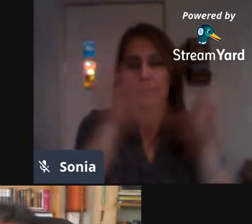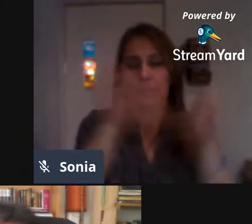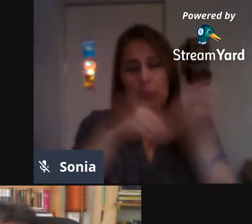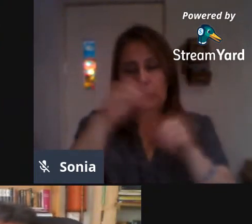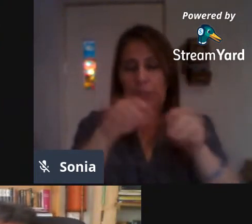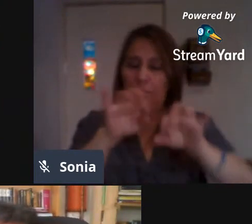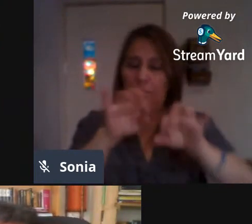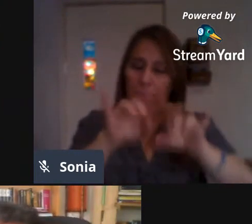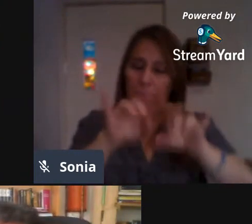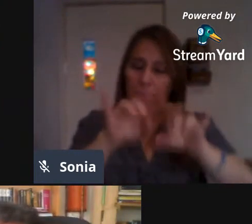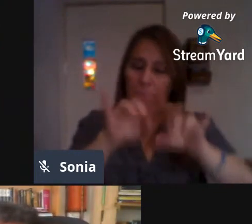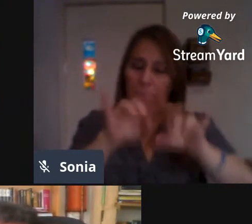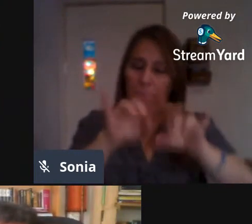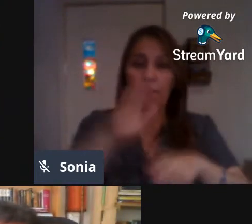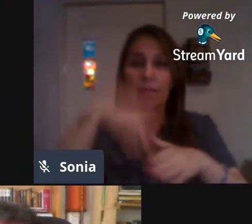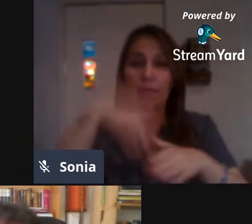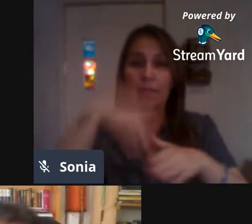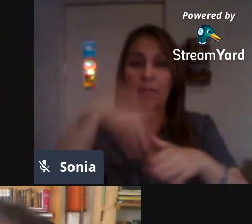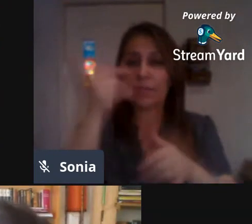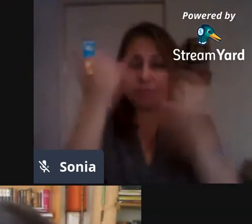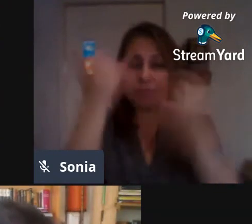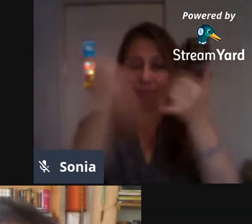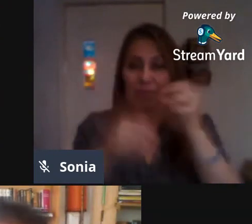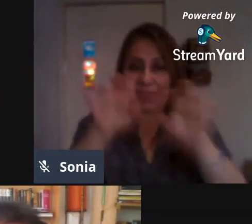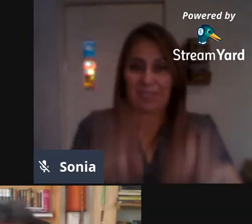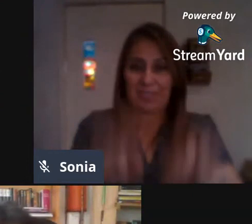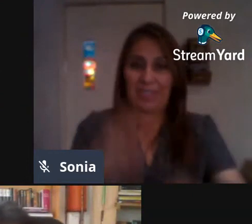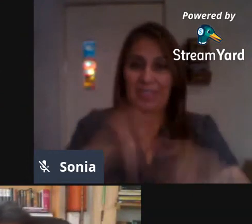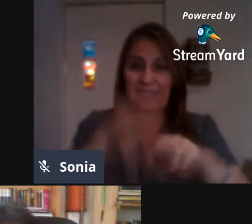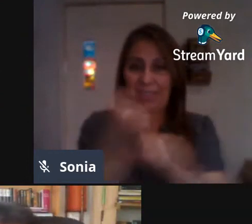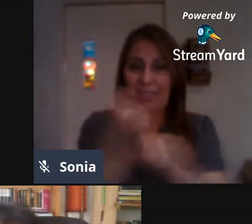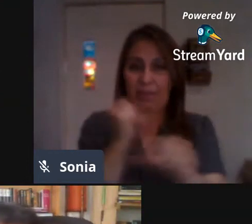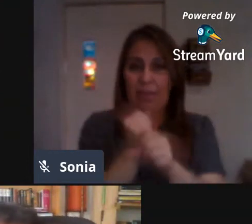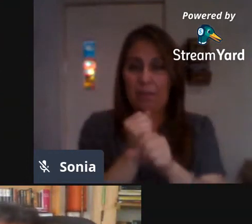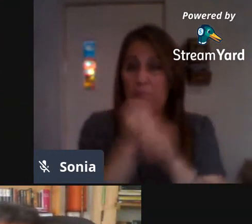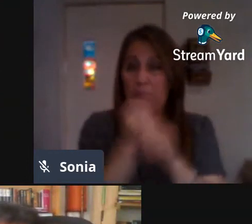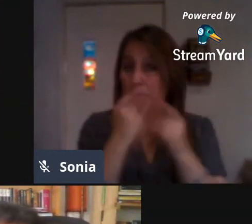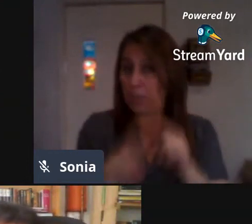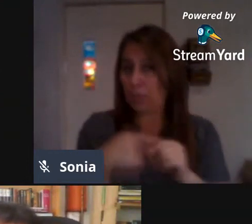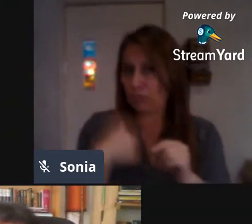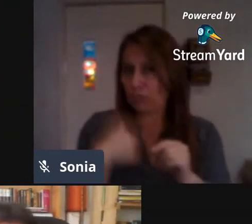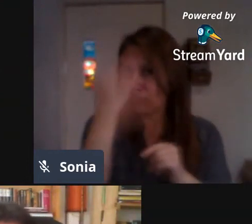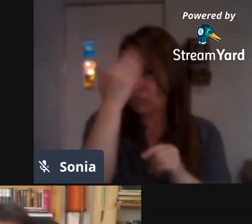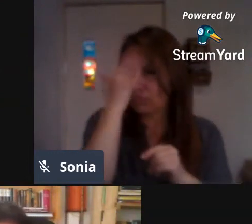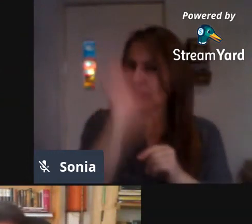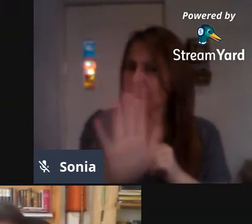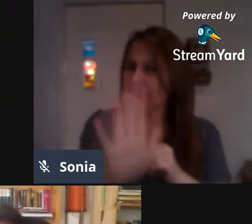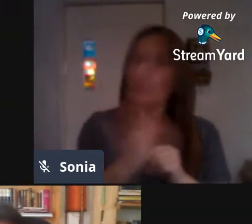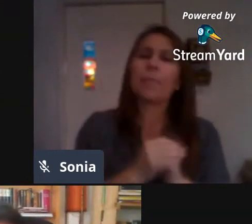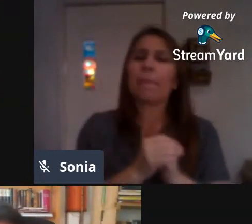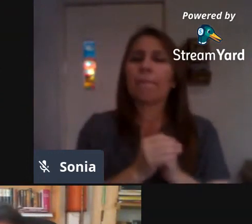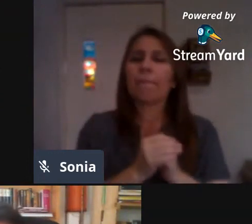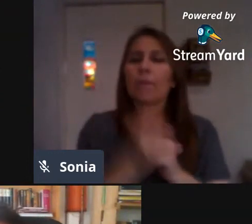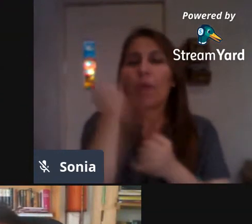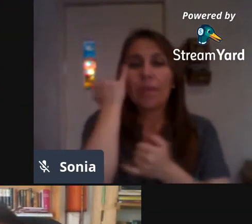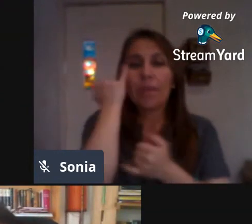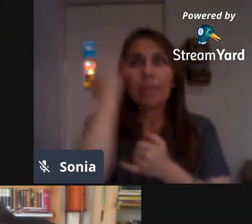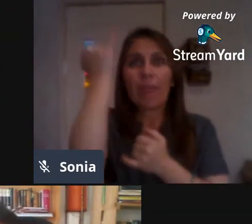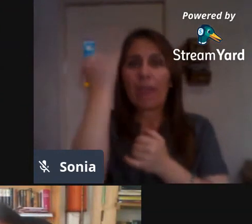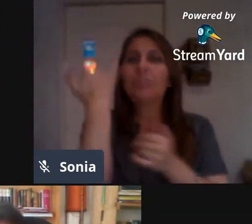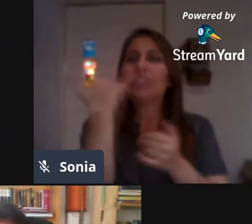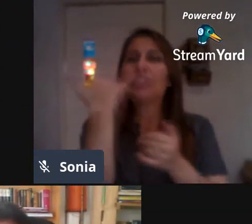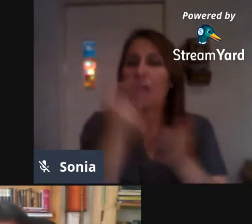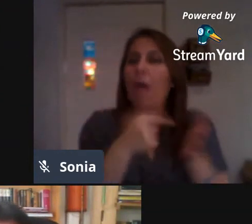trabajarla está o no está cierto pero fue por ejemplo yo sé que tú si tienes algunas ideas desarrolladas y supongo que a